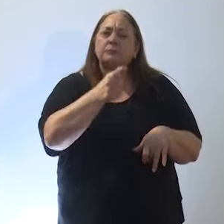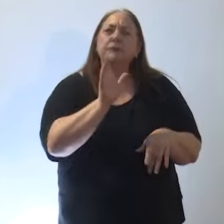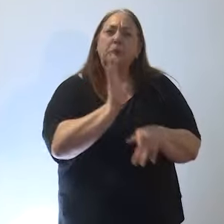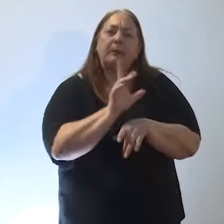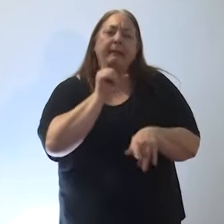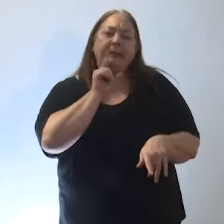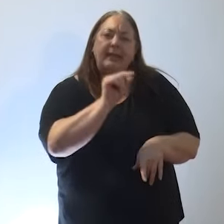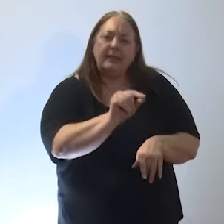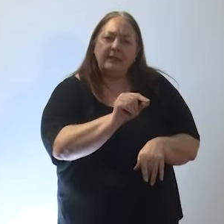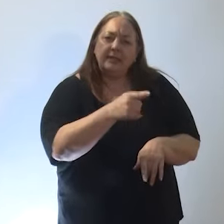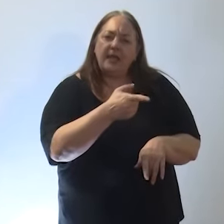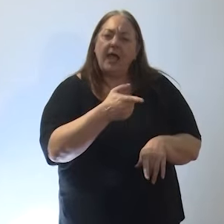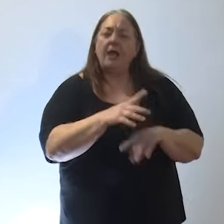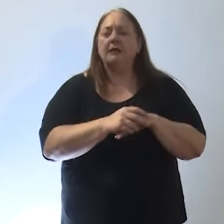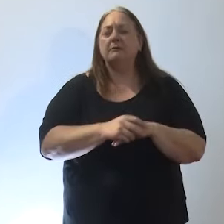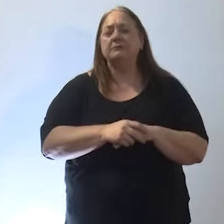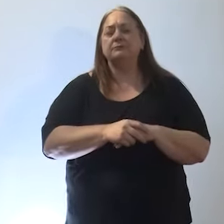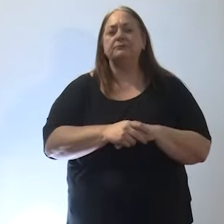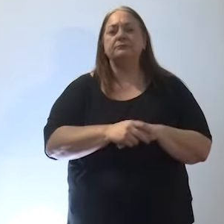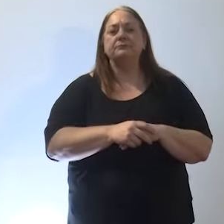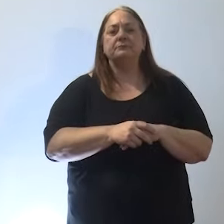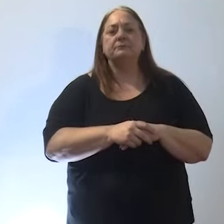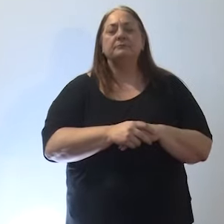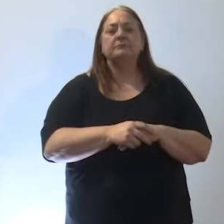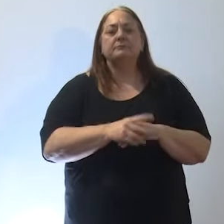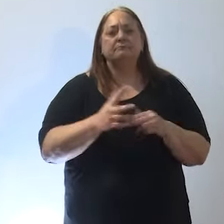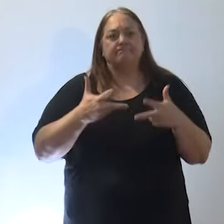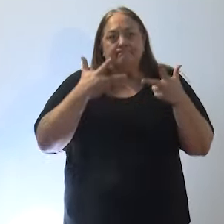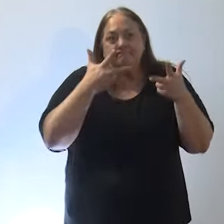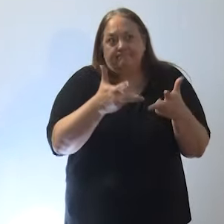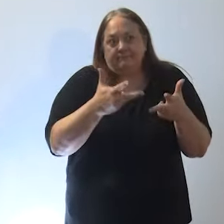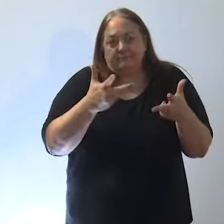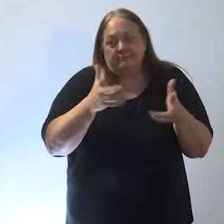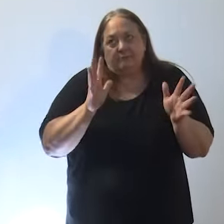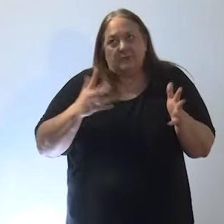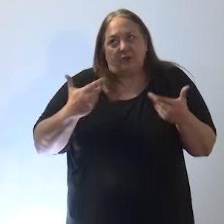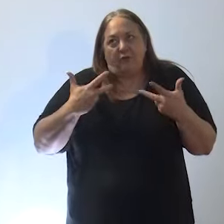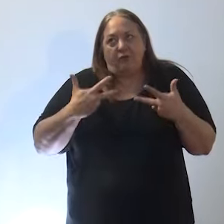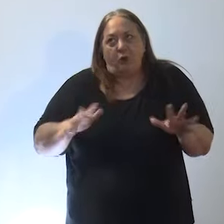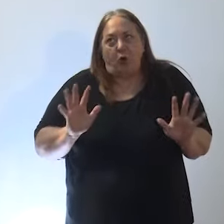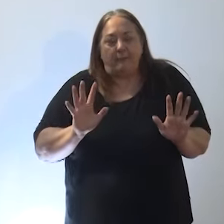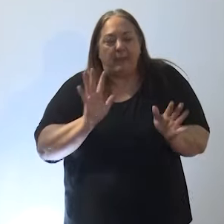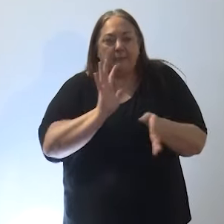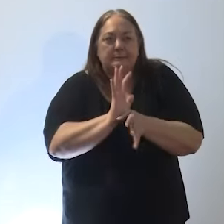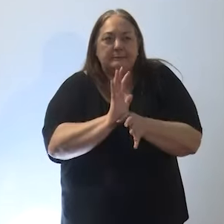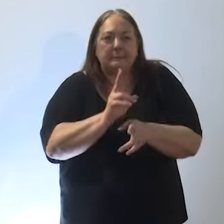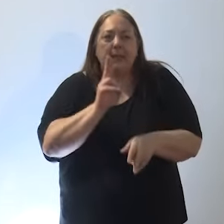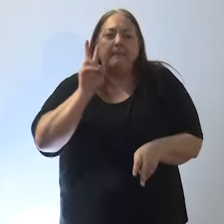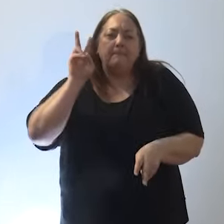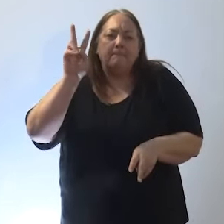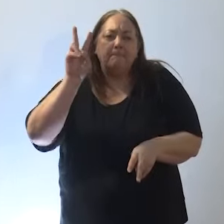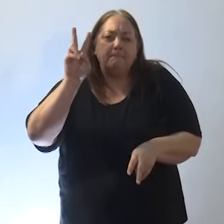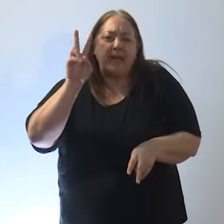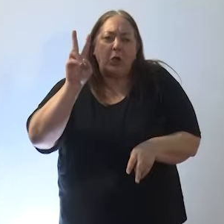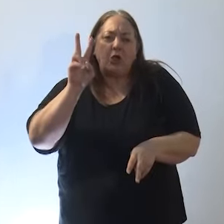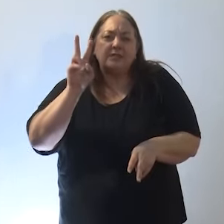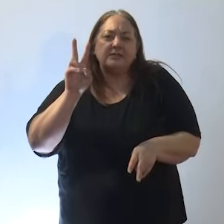hiciste recién para decirlo en forma simbólica al peronismo de zapatitos